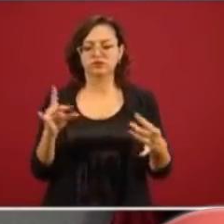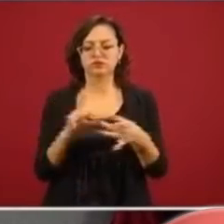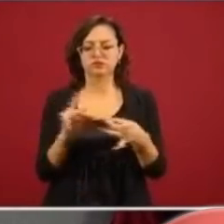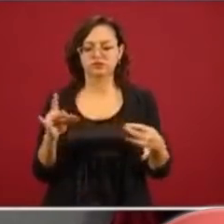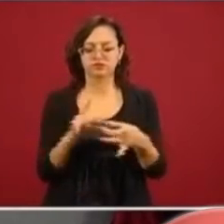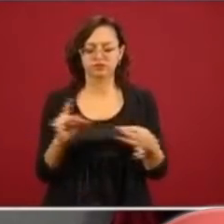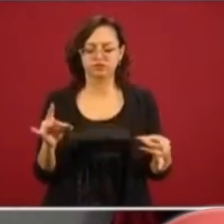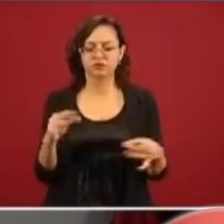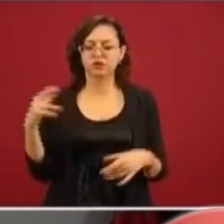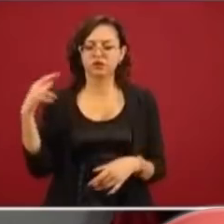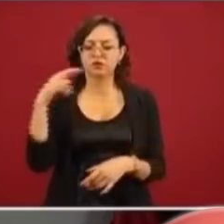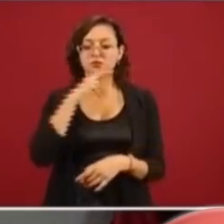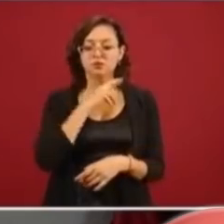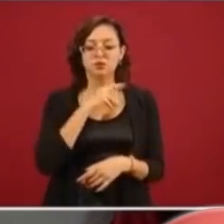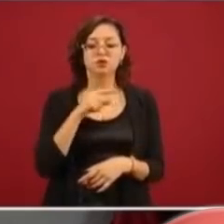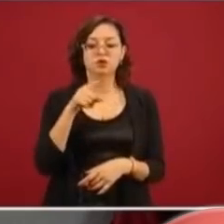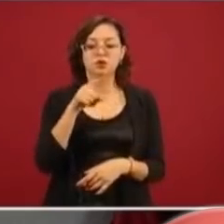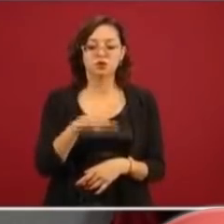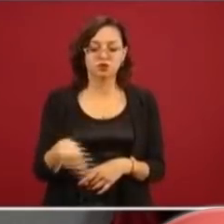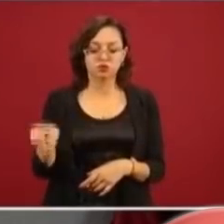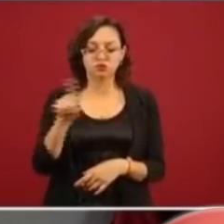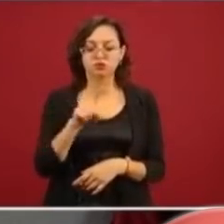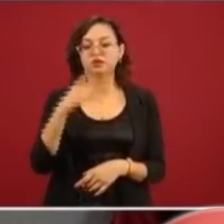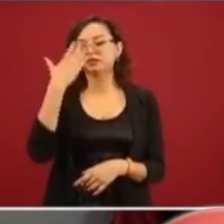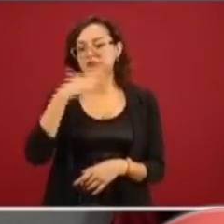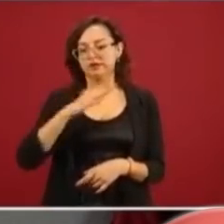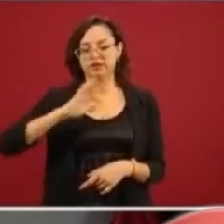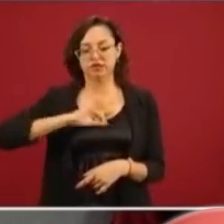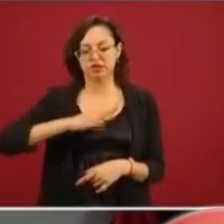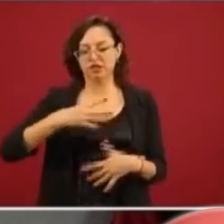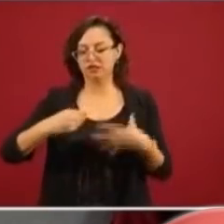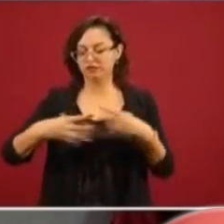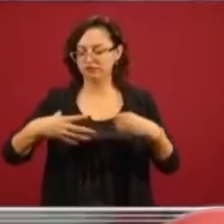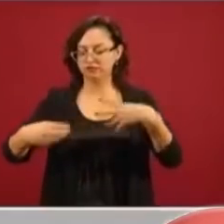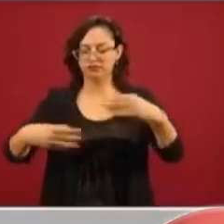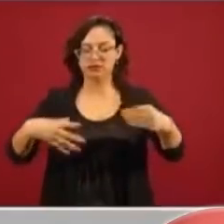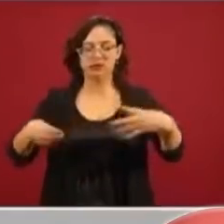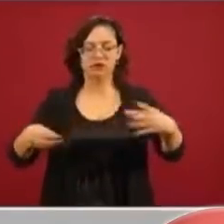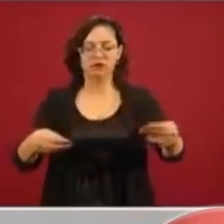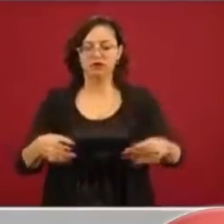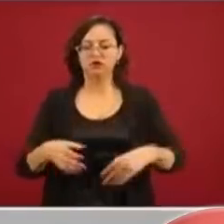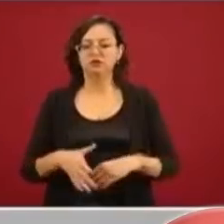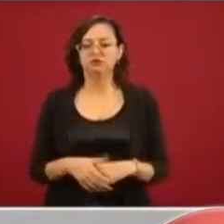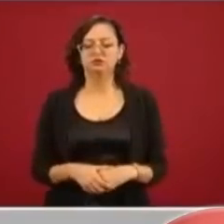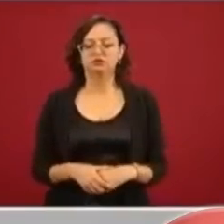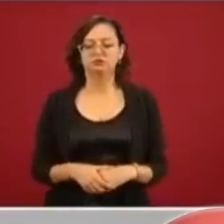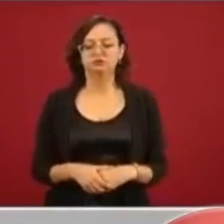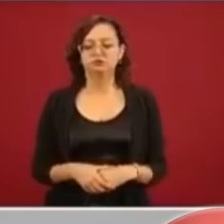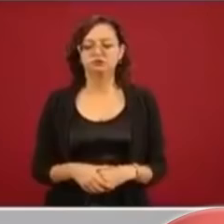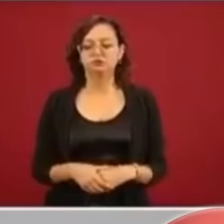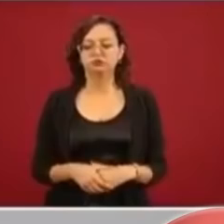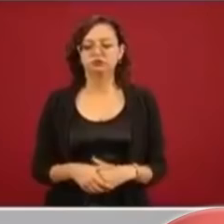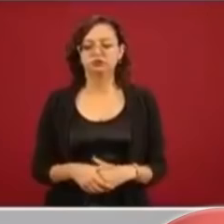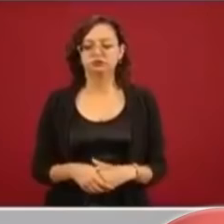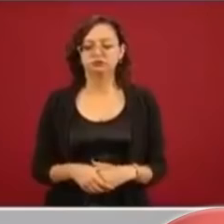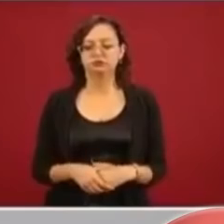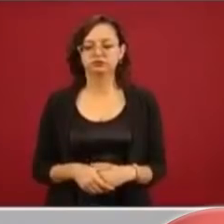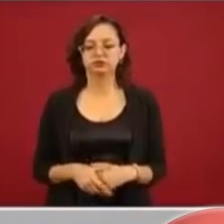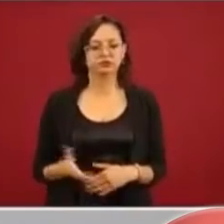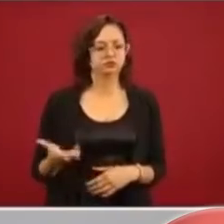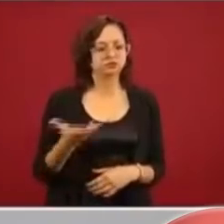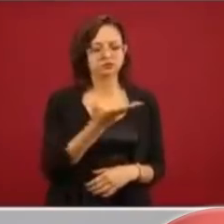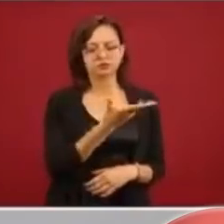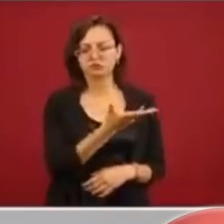ustedes conocen lo que es esta epidemia. Ninguno usa o mínimamente están usando